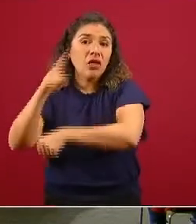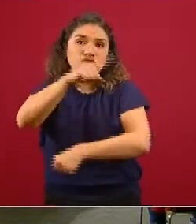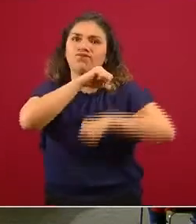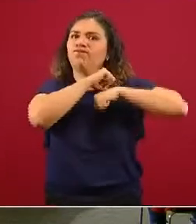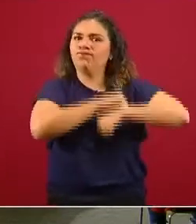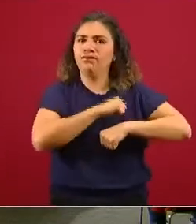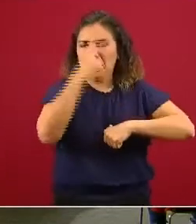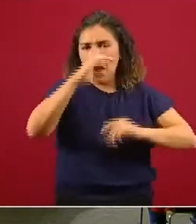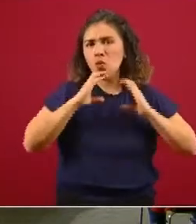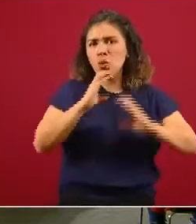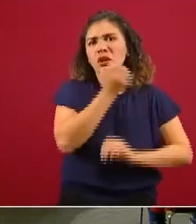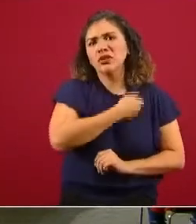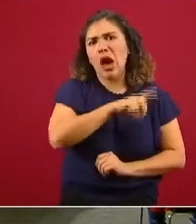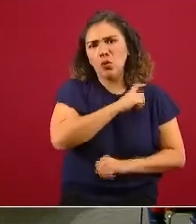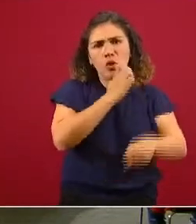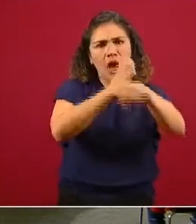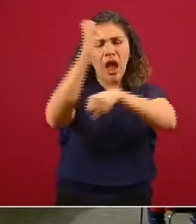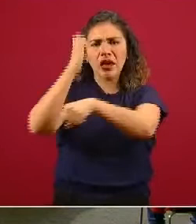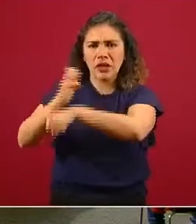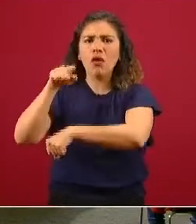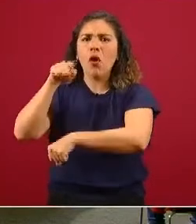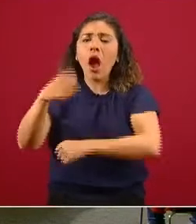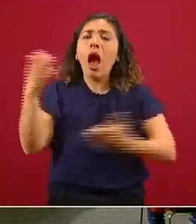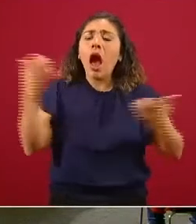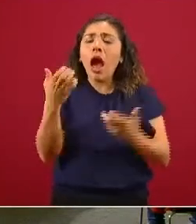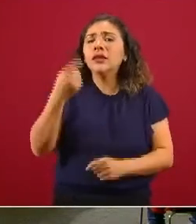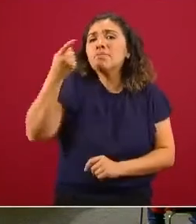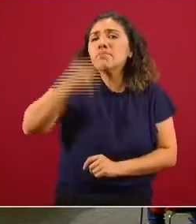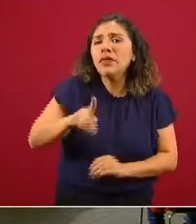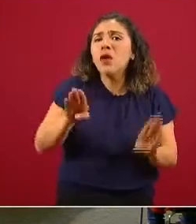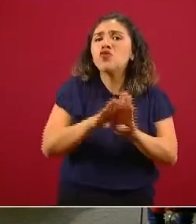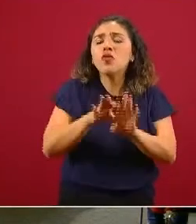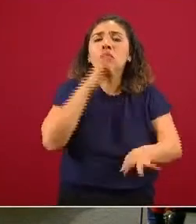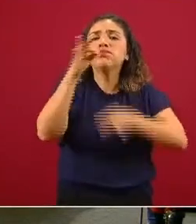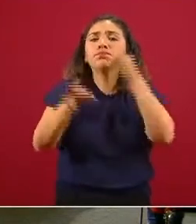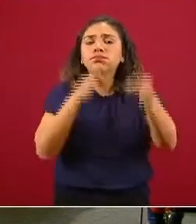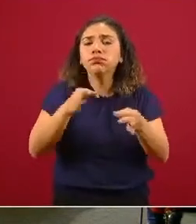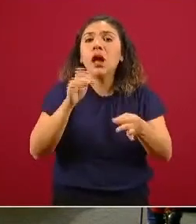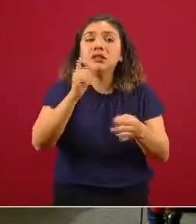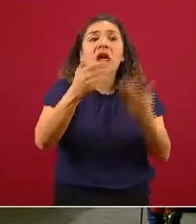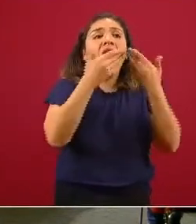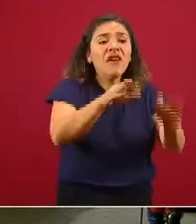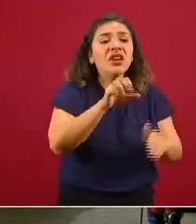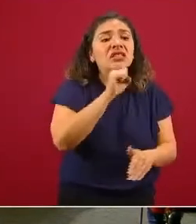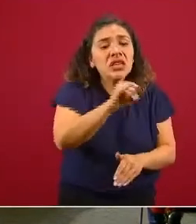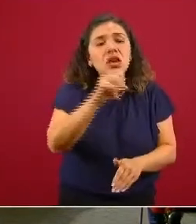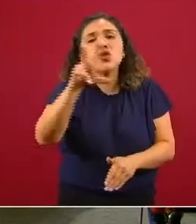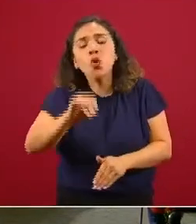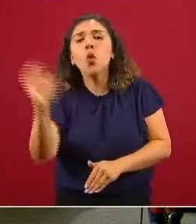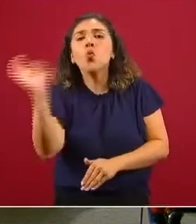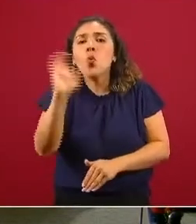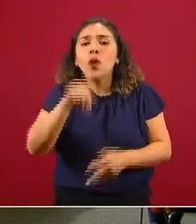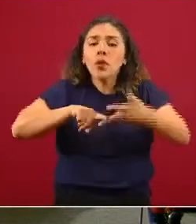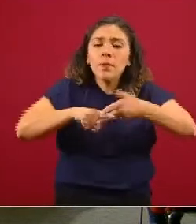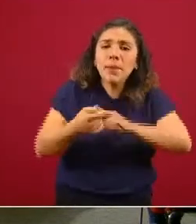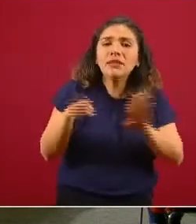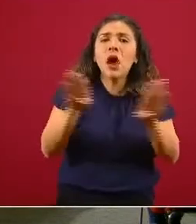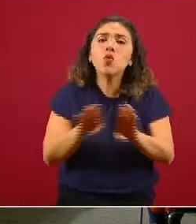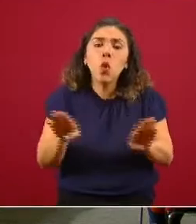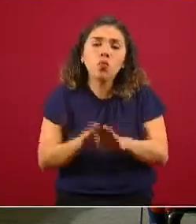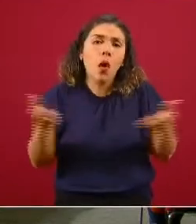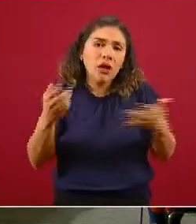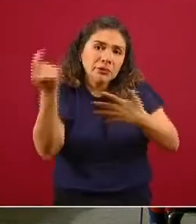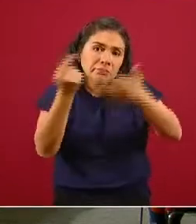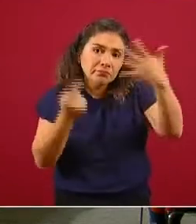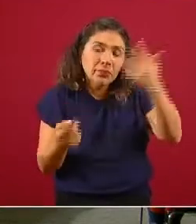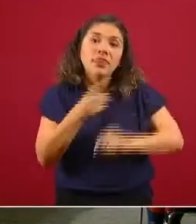autoridades sanitarias, los gobiernos estatales, van a ir dando indicaciones locales, qué se abre, qué no se abre, cuándo se abre, cómo se abre, y